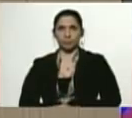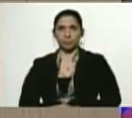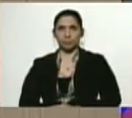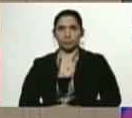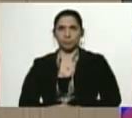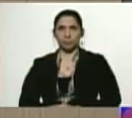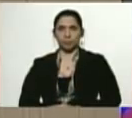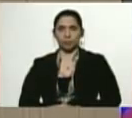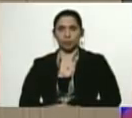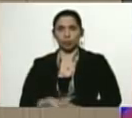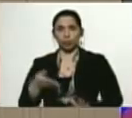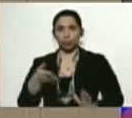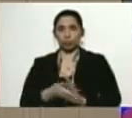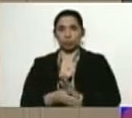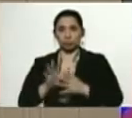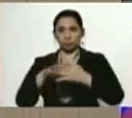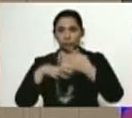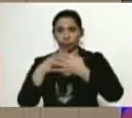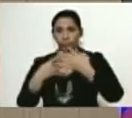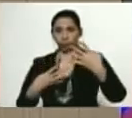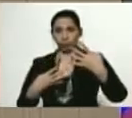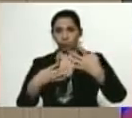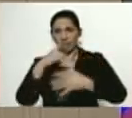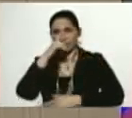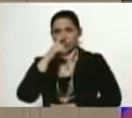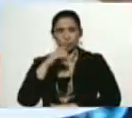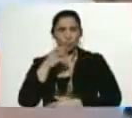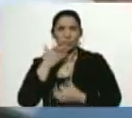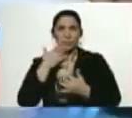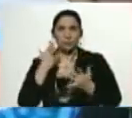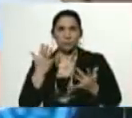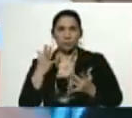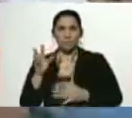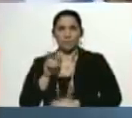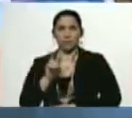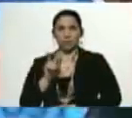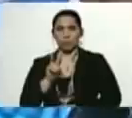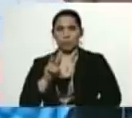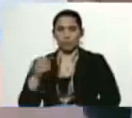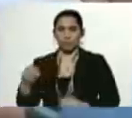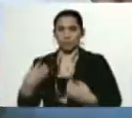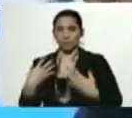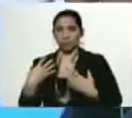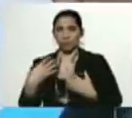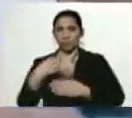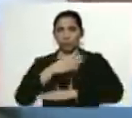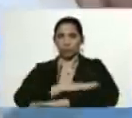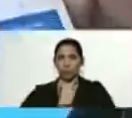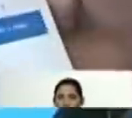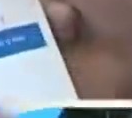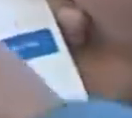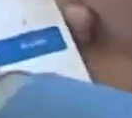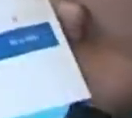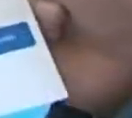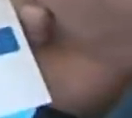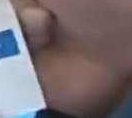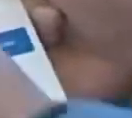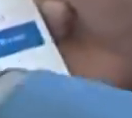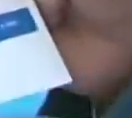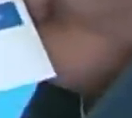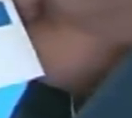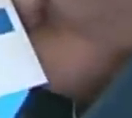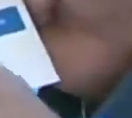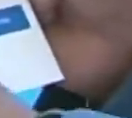rango de edad, esta es una gráfica que nos gusta mostrar diariamente porque en Venezuela la infección se comporta con la presencia